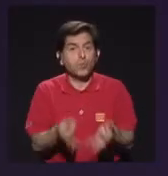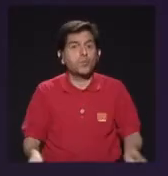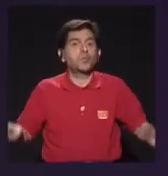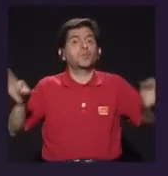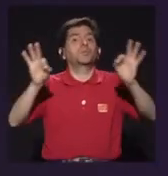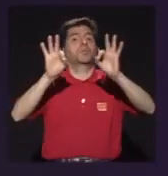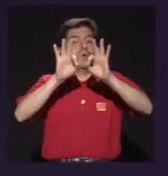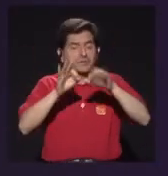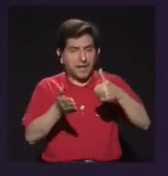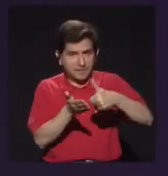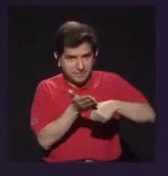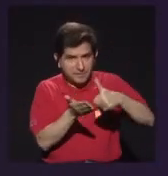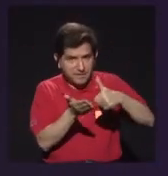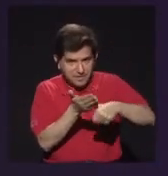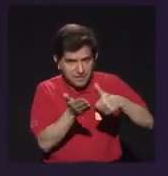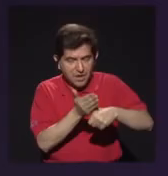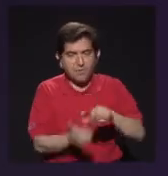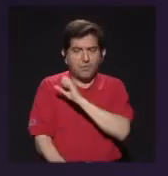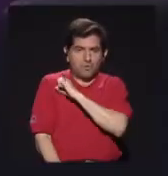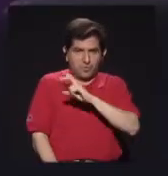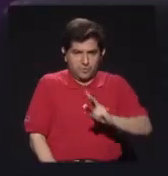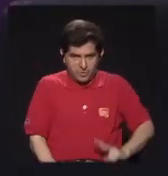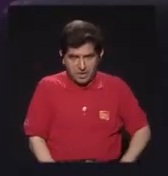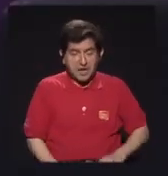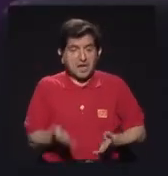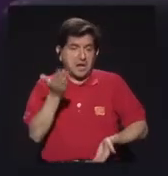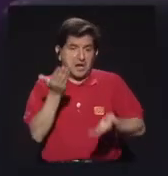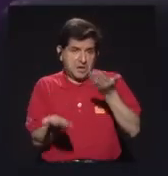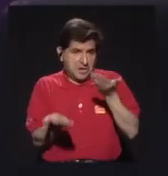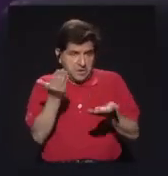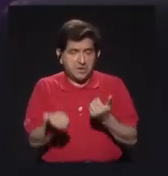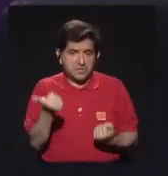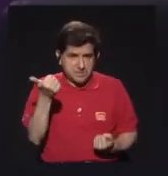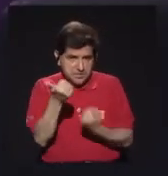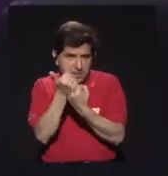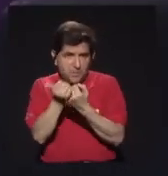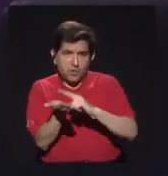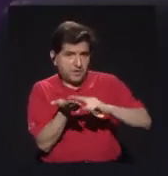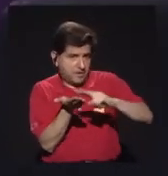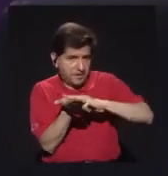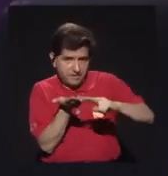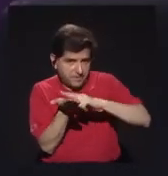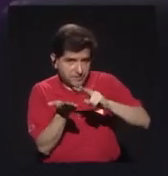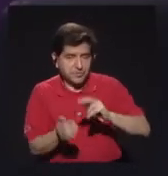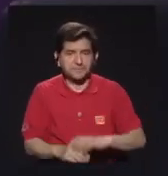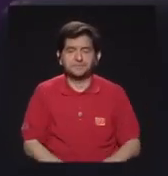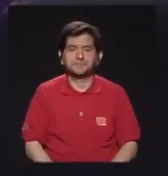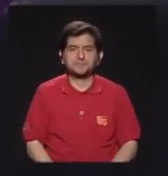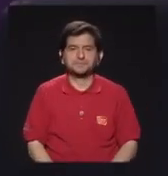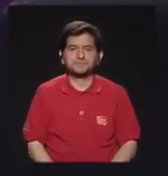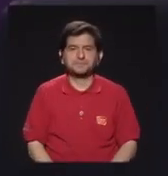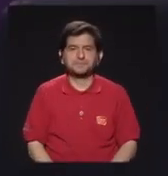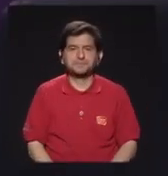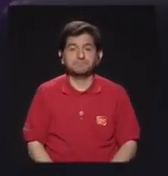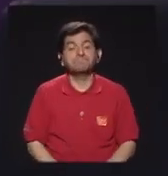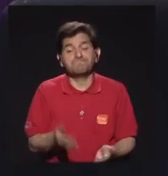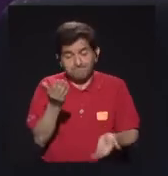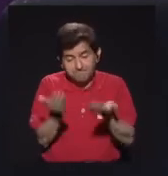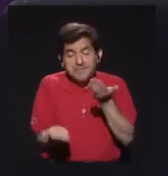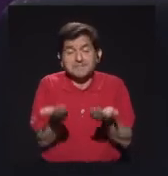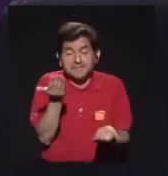aparentemente de otros el evangélico posiblemente hacia liberación nacional probablemente